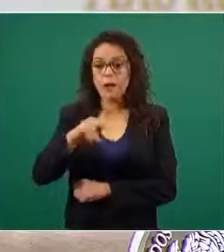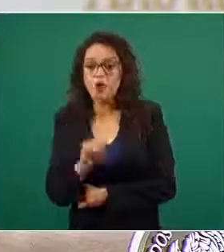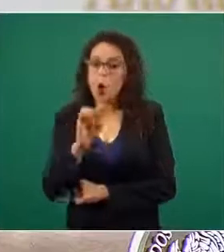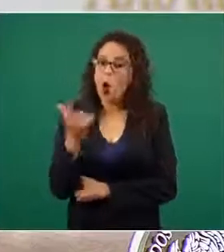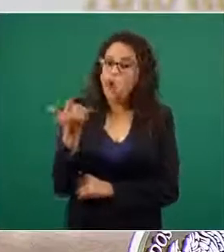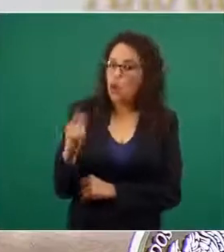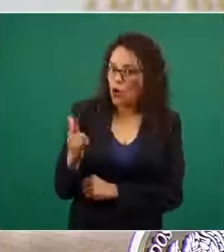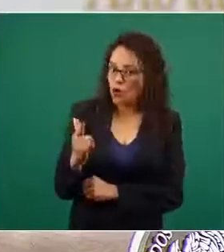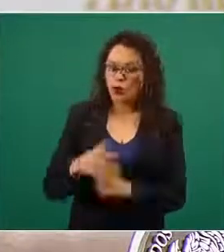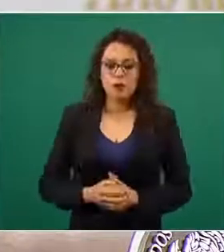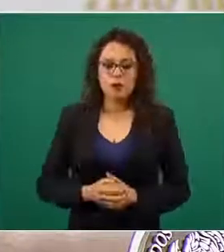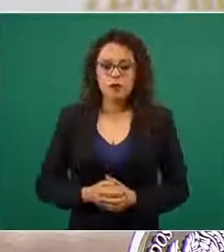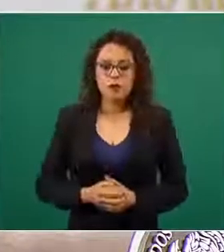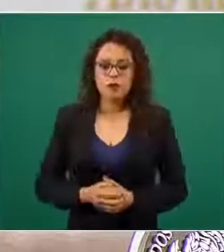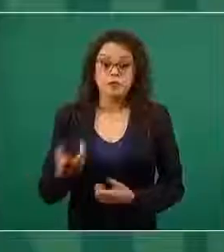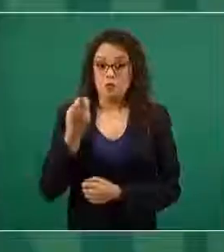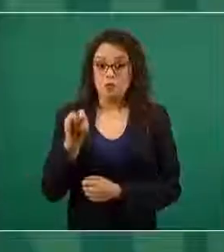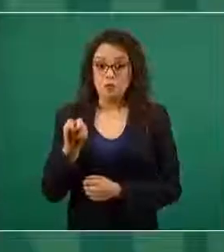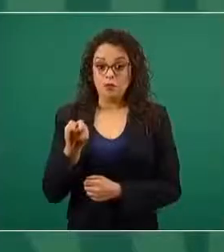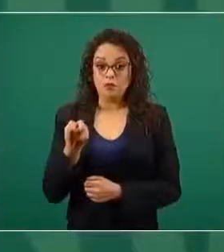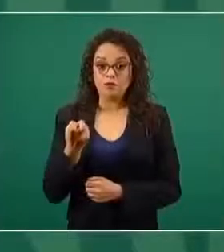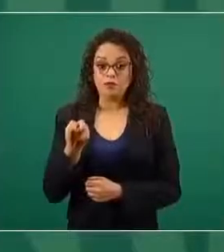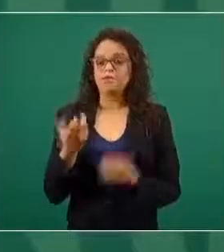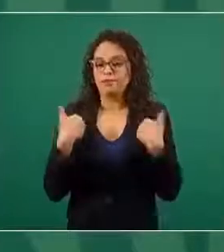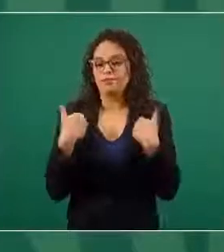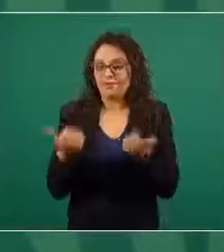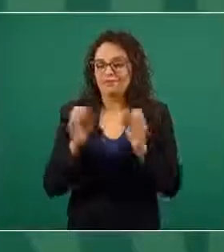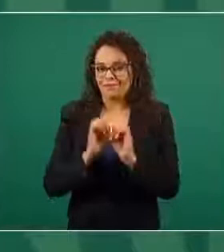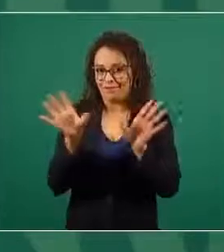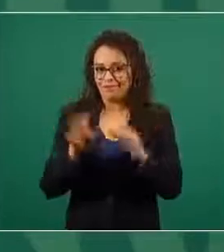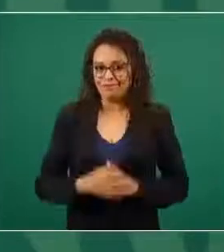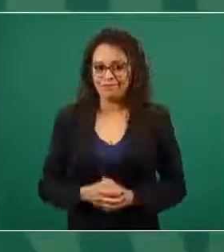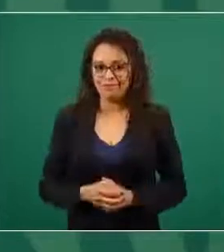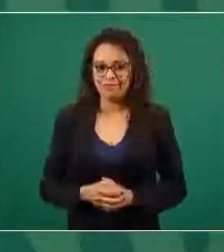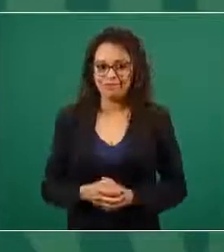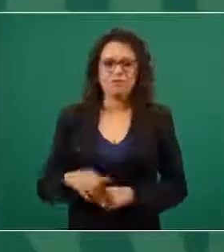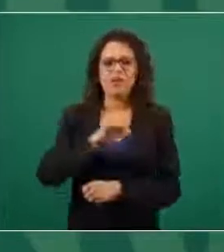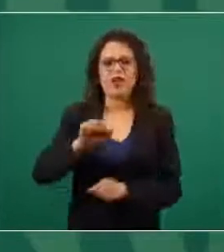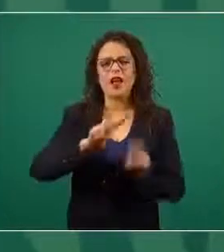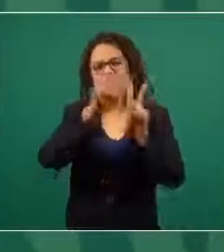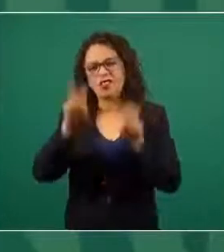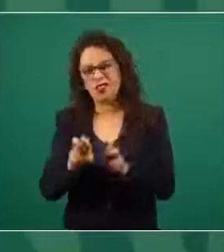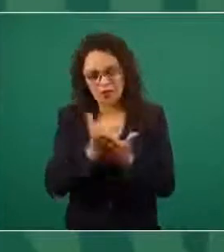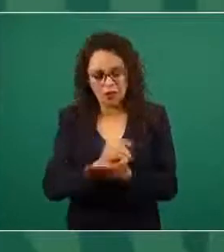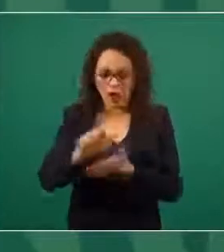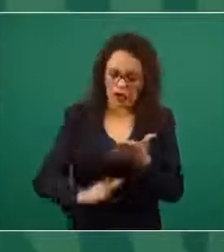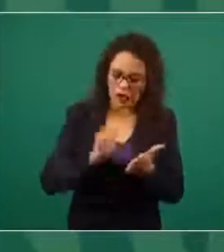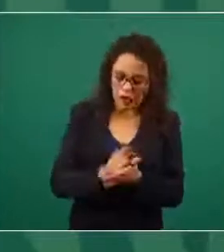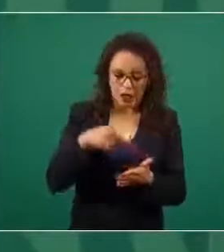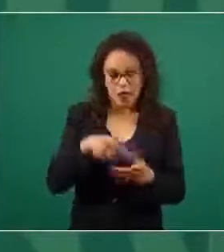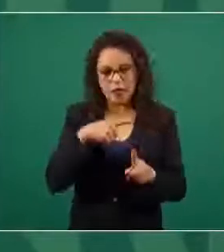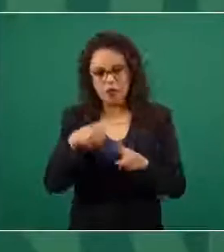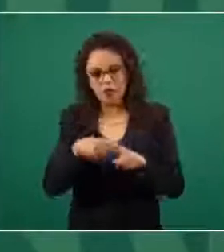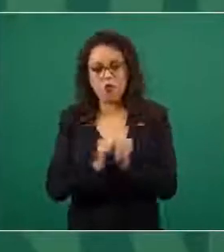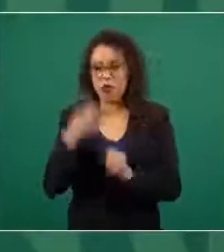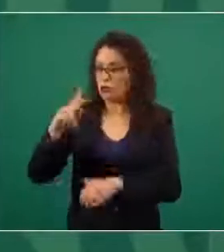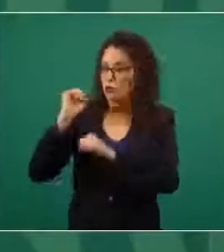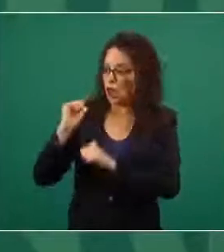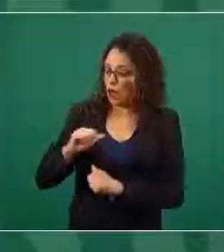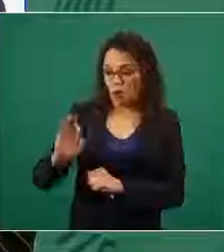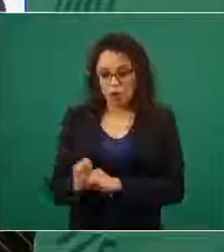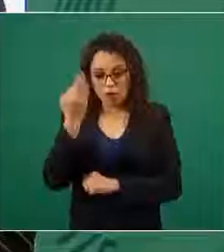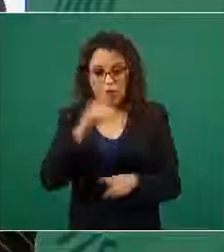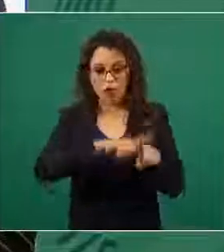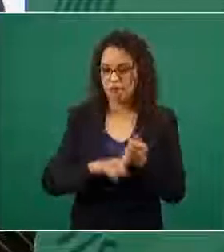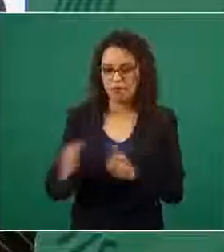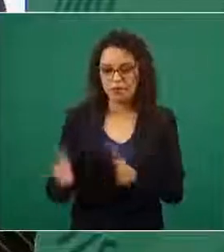julio. Entonces, esto pues se entiende, independientemente de la cuestión legal, de que corresponde al gobierno federal toda la